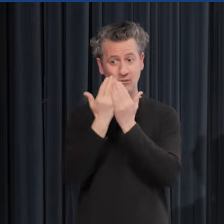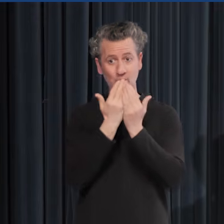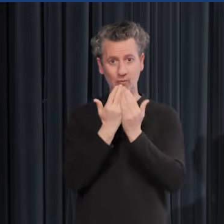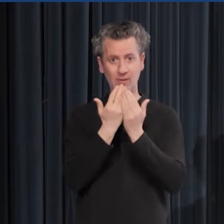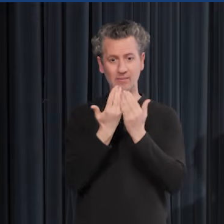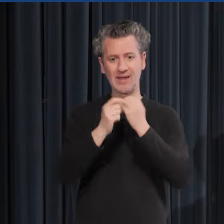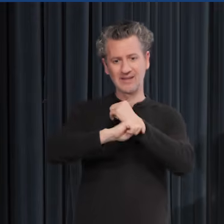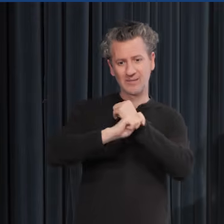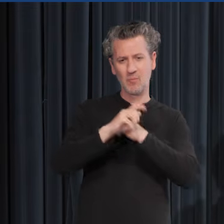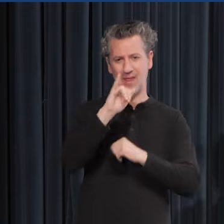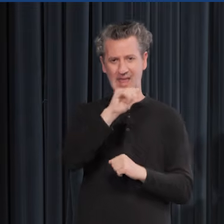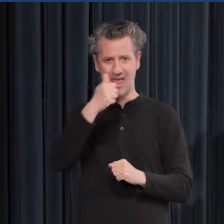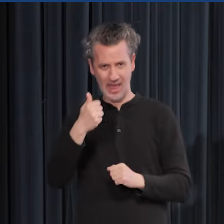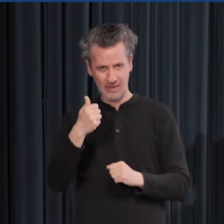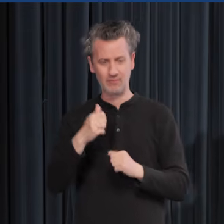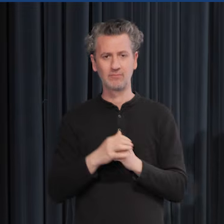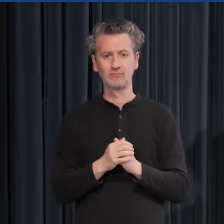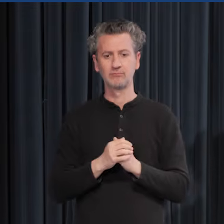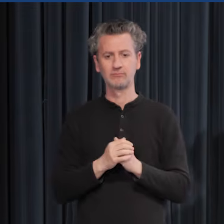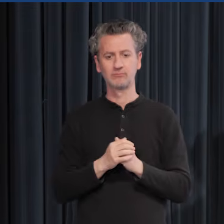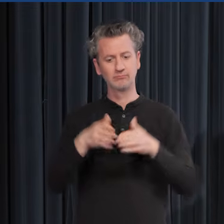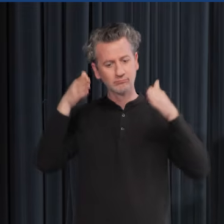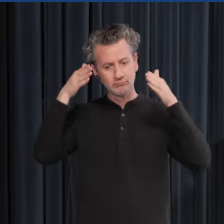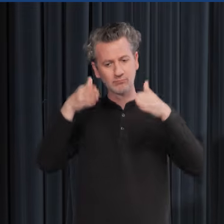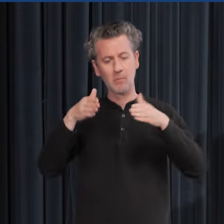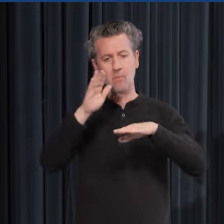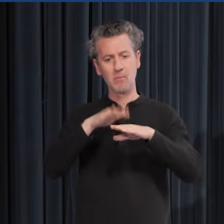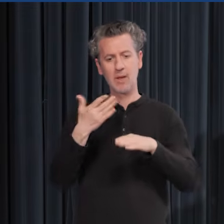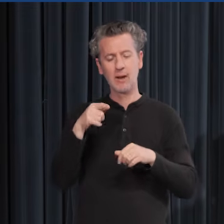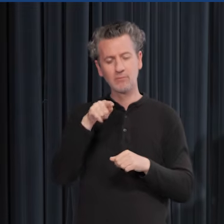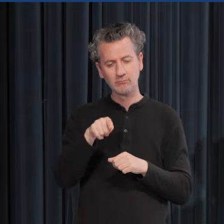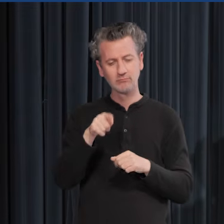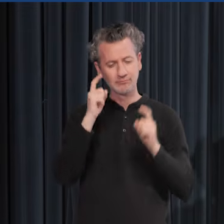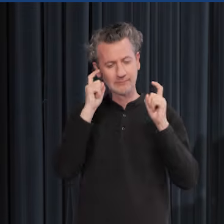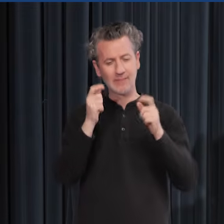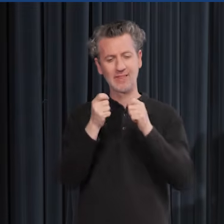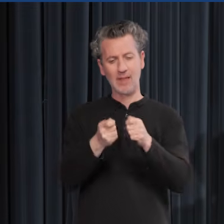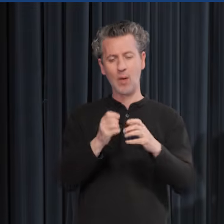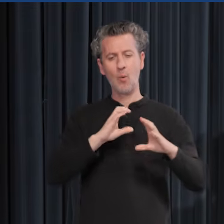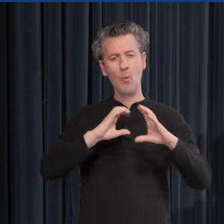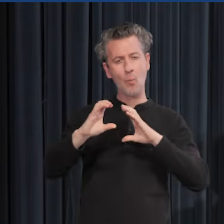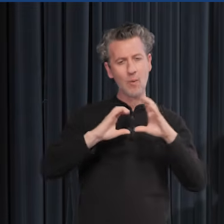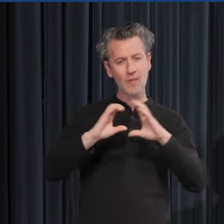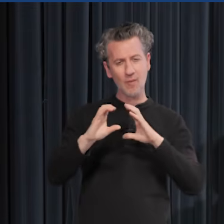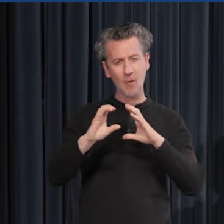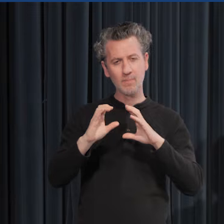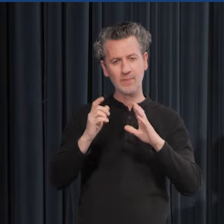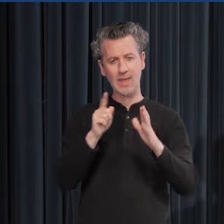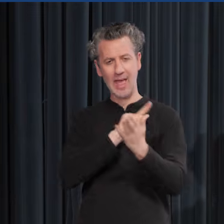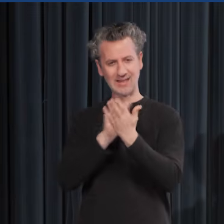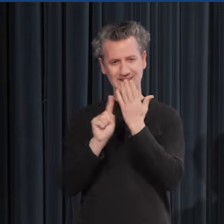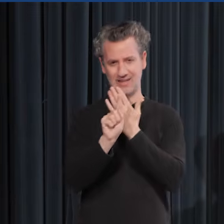de inteligencia emocional que van muy dirigidas pues eso, a trabajar con ellos esa comunicación